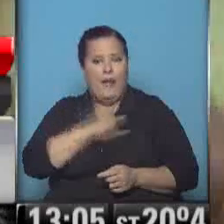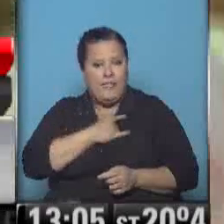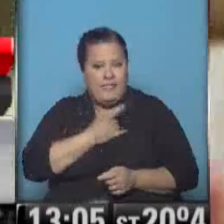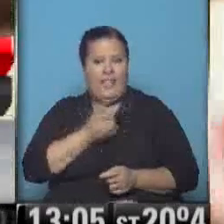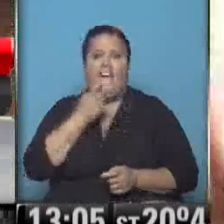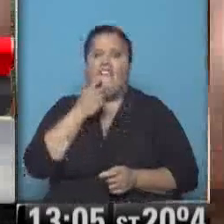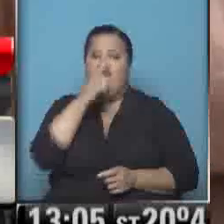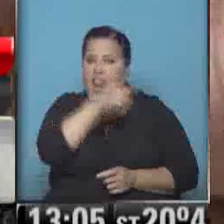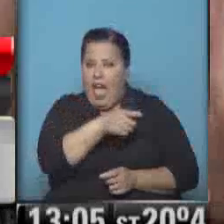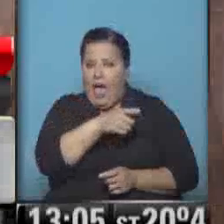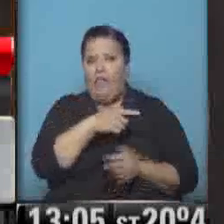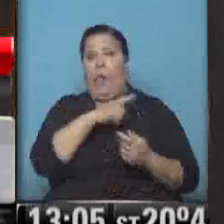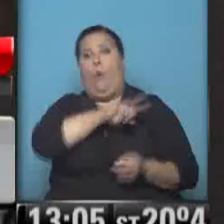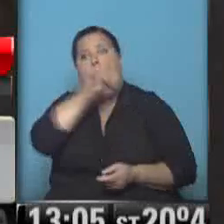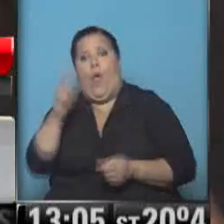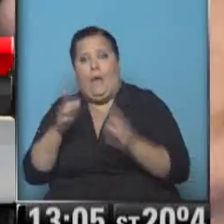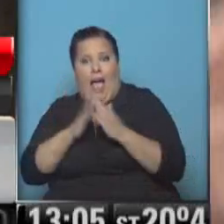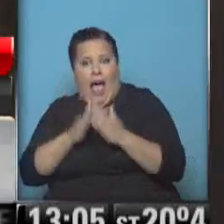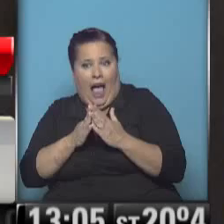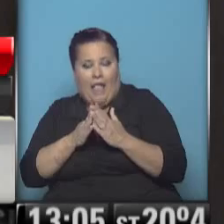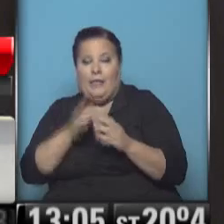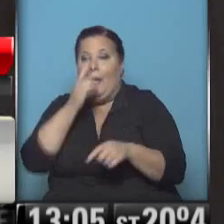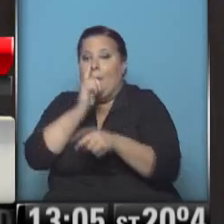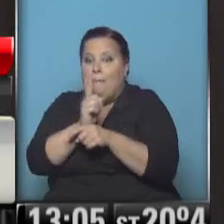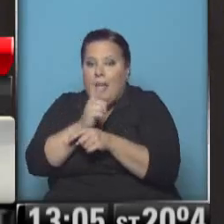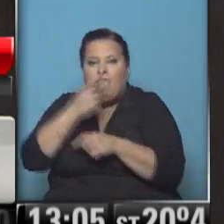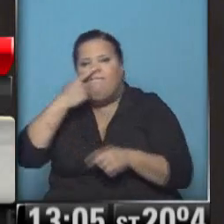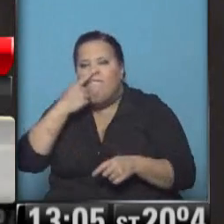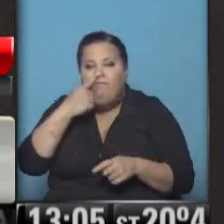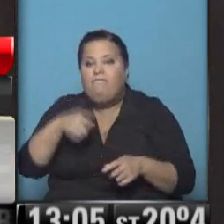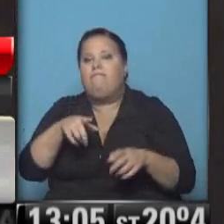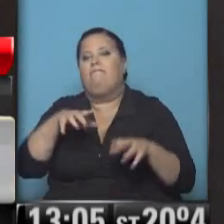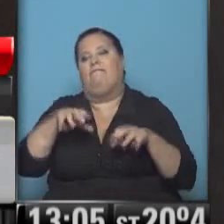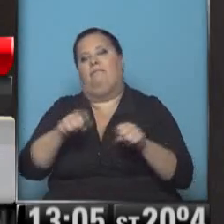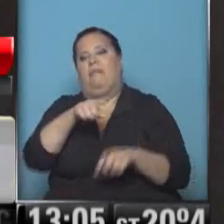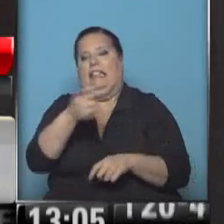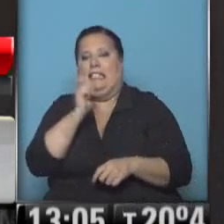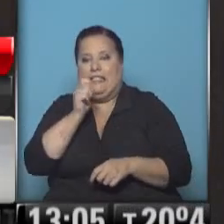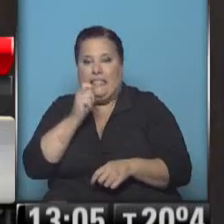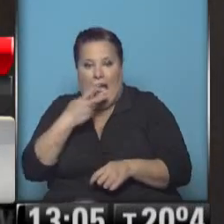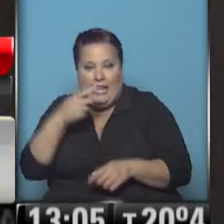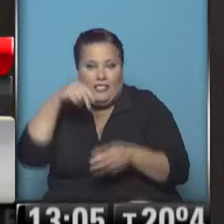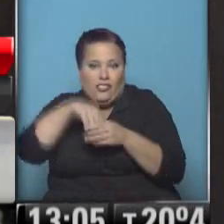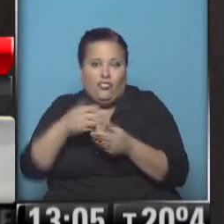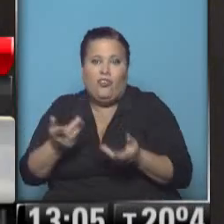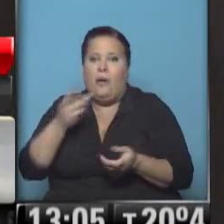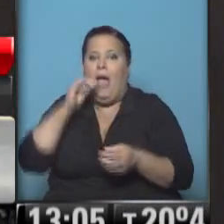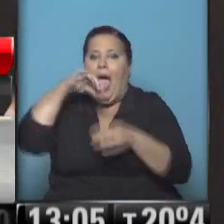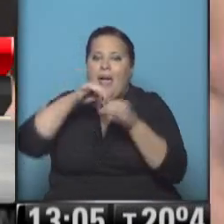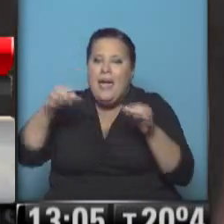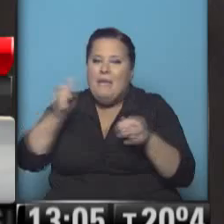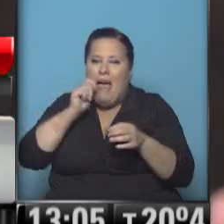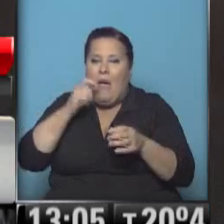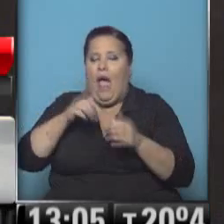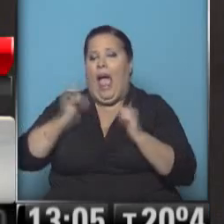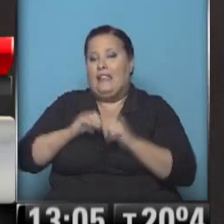en Finlandia, y volvió a su casa. Y los perros se encontraron olfateando este cigarrillo de tabaco con una marihuana en un costado